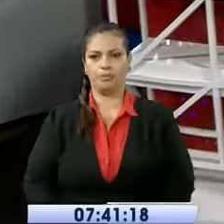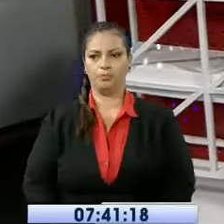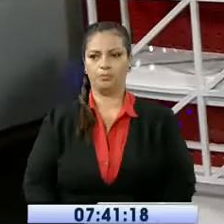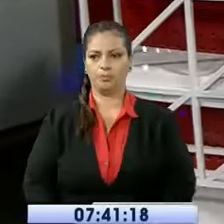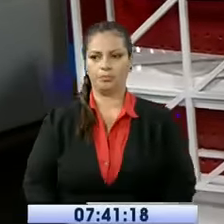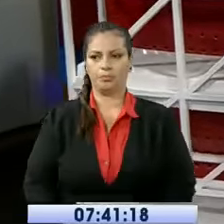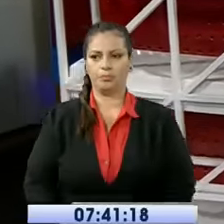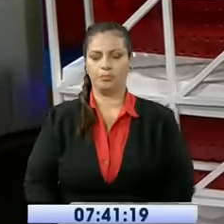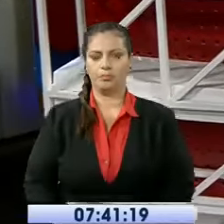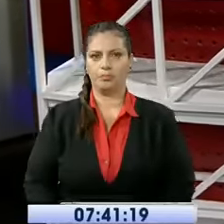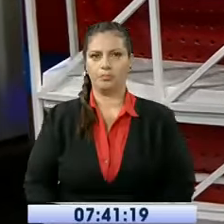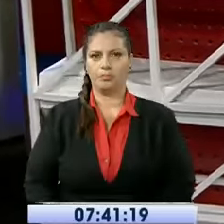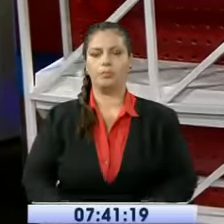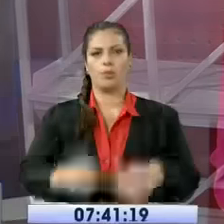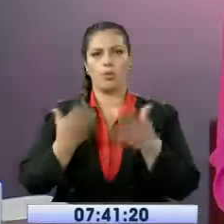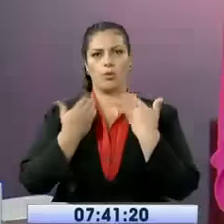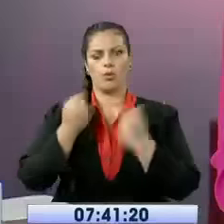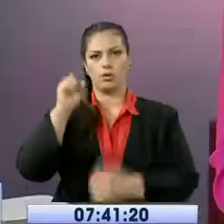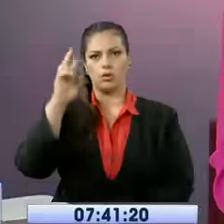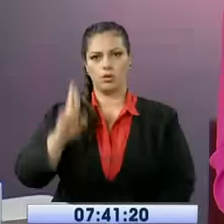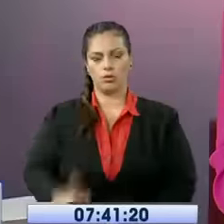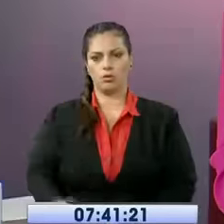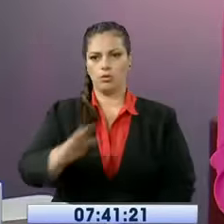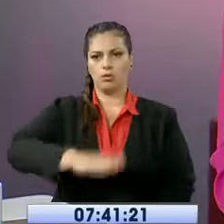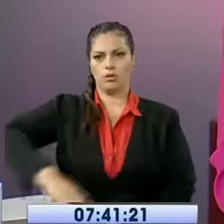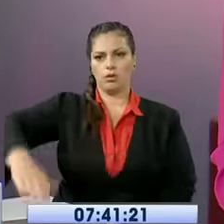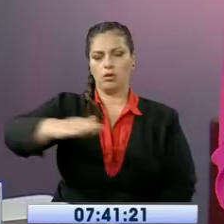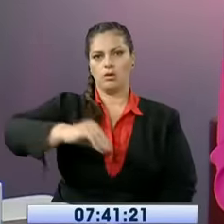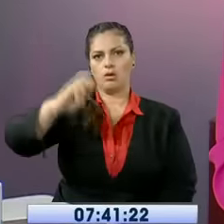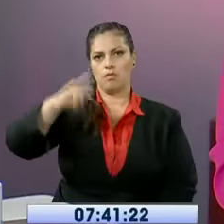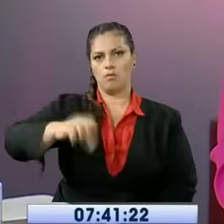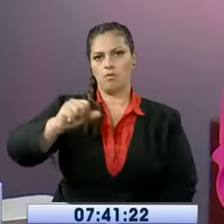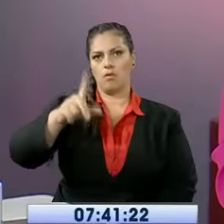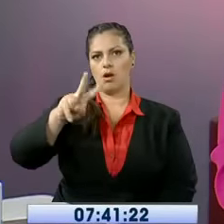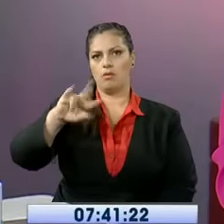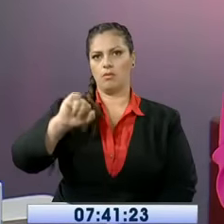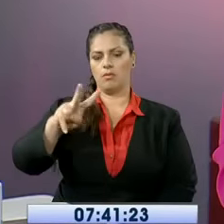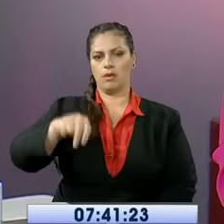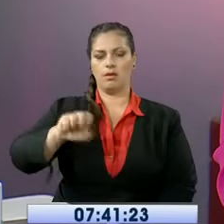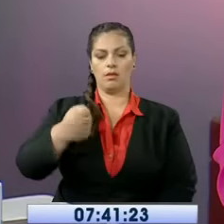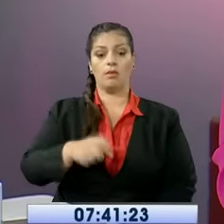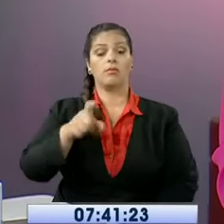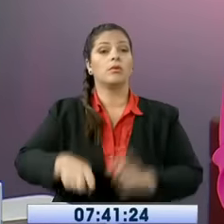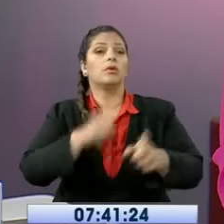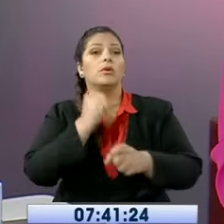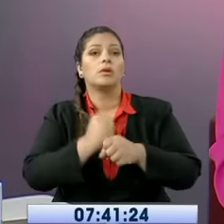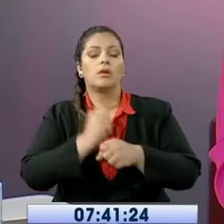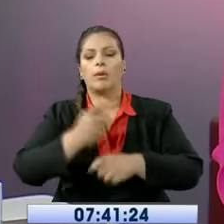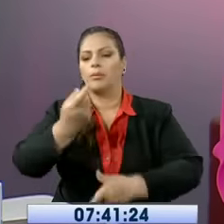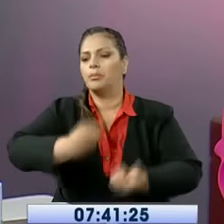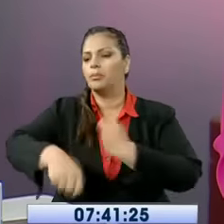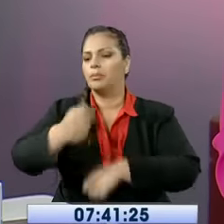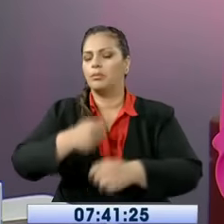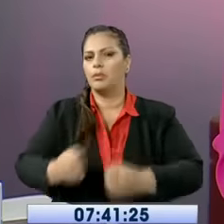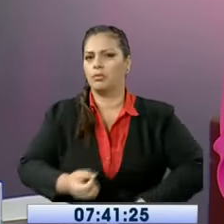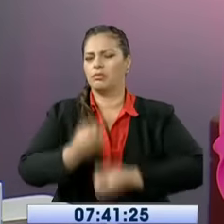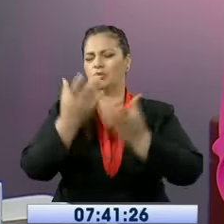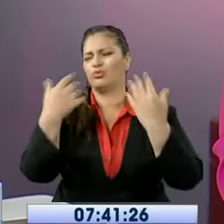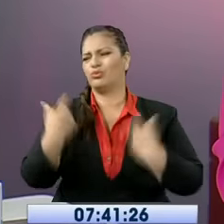En el sector Las Malvinas, al sur de Guayaquil, los comerciantes dicen estar cansados del constante asedio que sufren por parte de